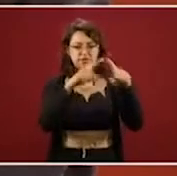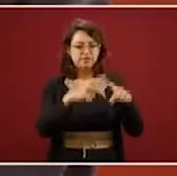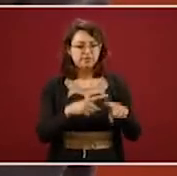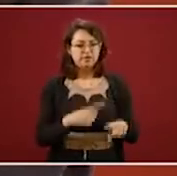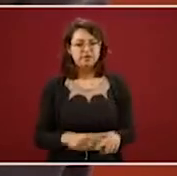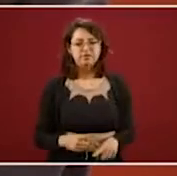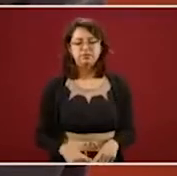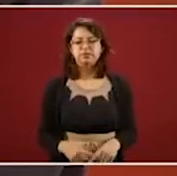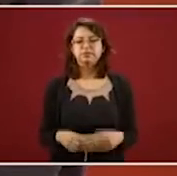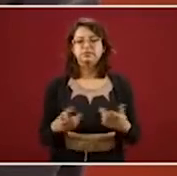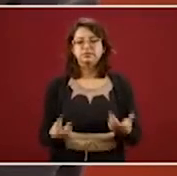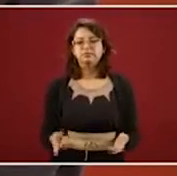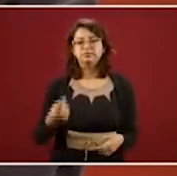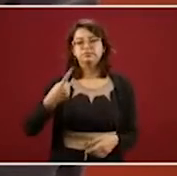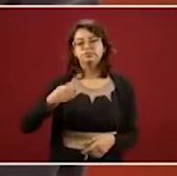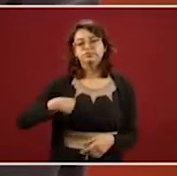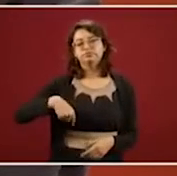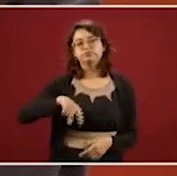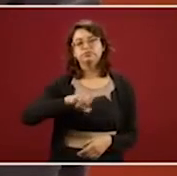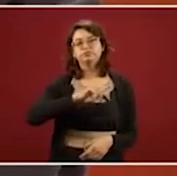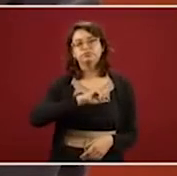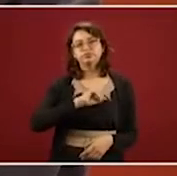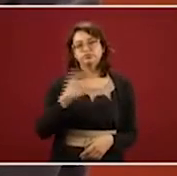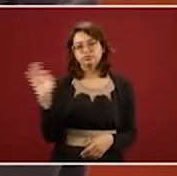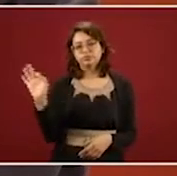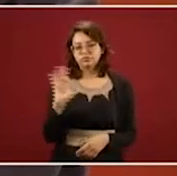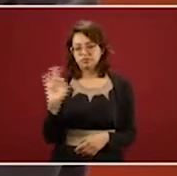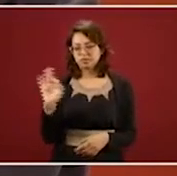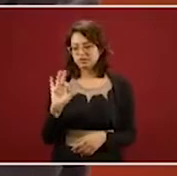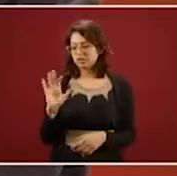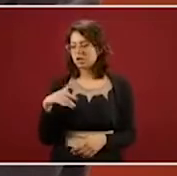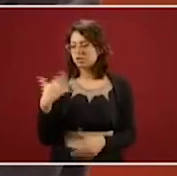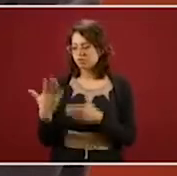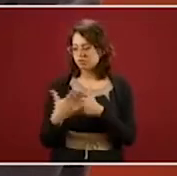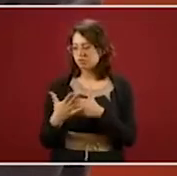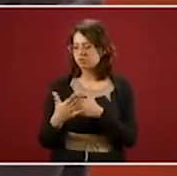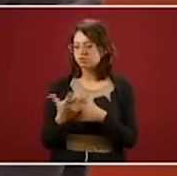Nosotros posiblemente la semana próxima ya